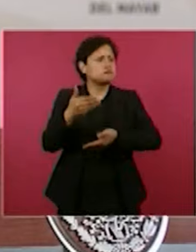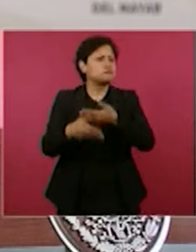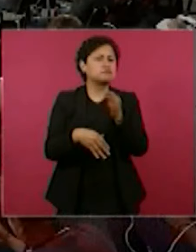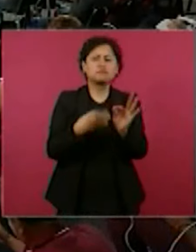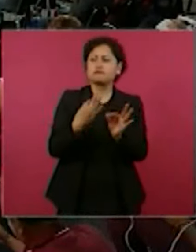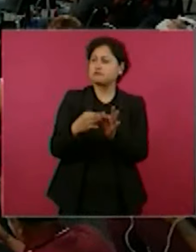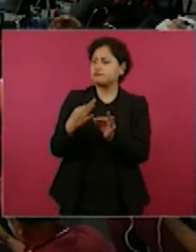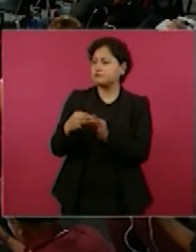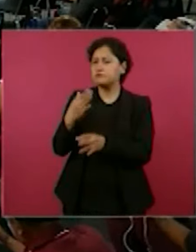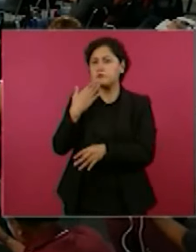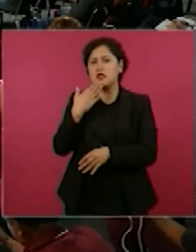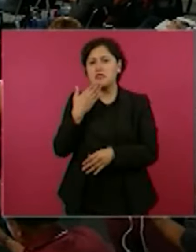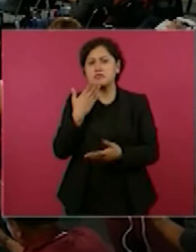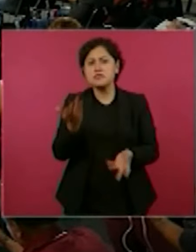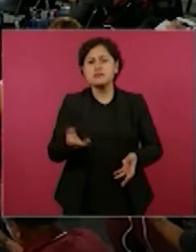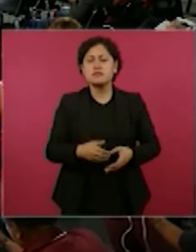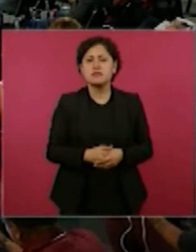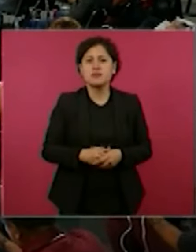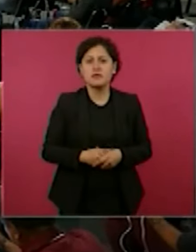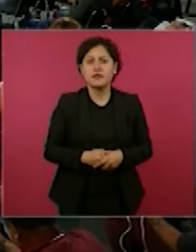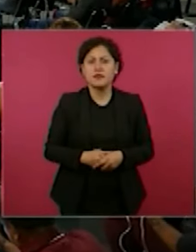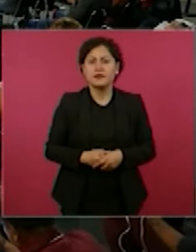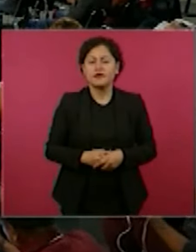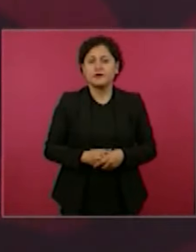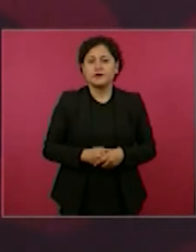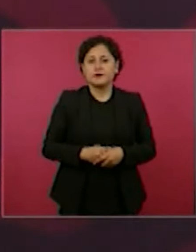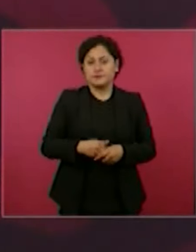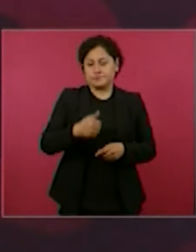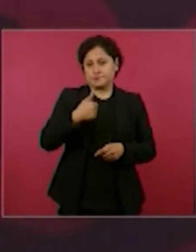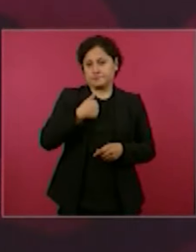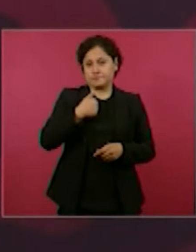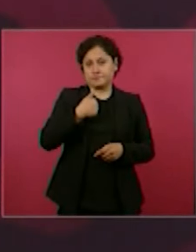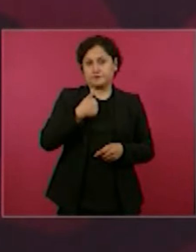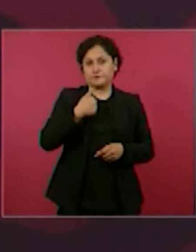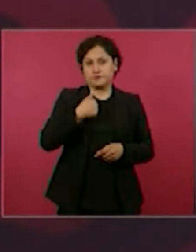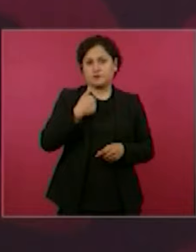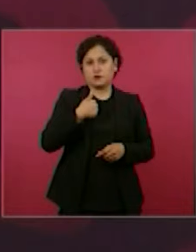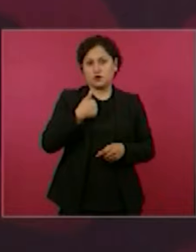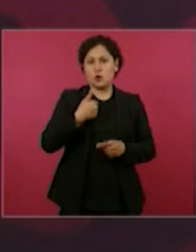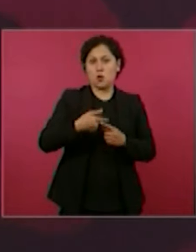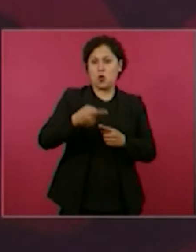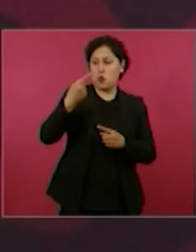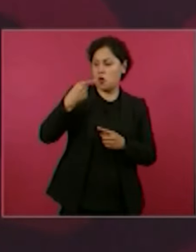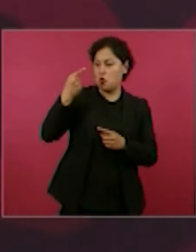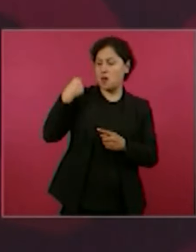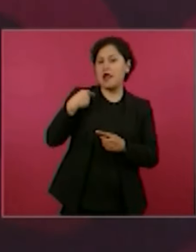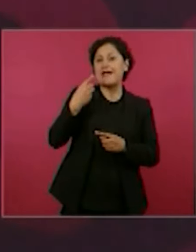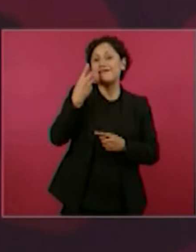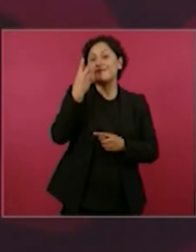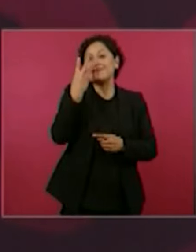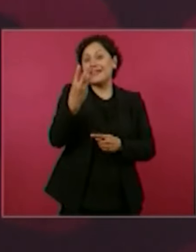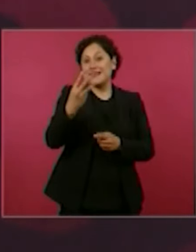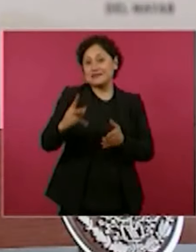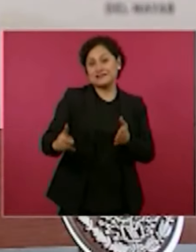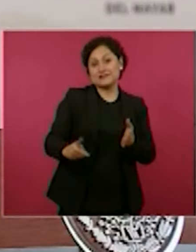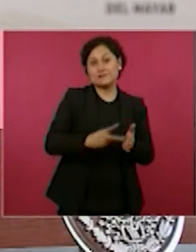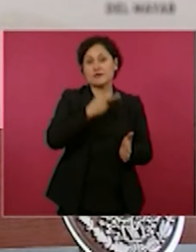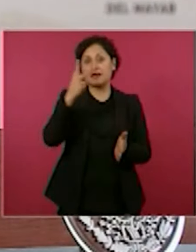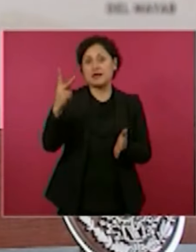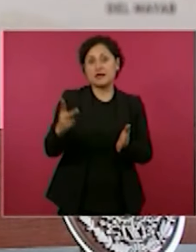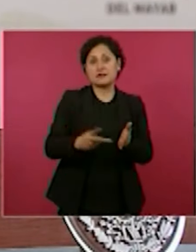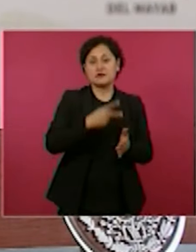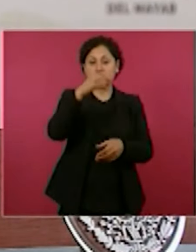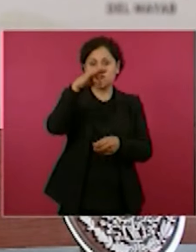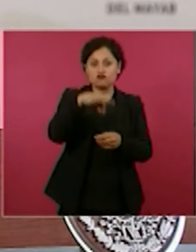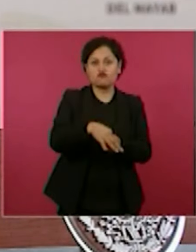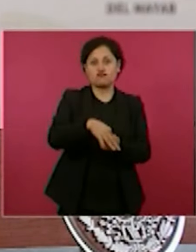Era prácticamente, no iba a haber declinación, pero se genera al grado de que ya generó spots y va a generar en el debate el llamado al